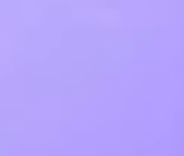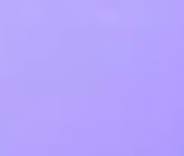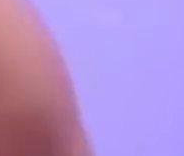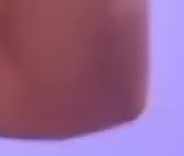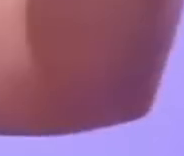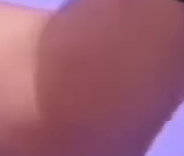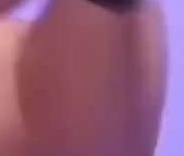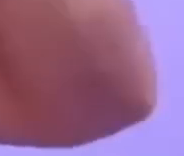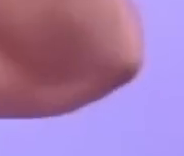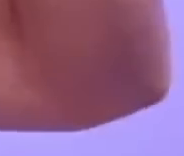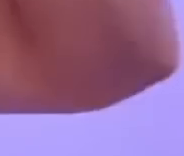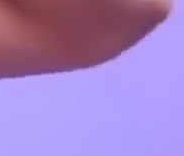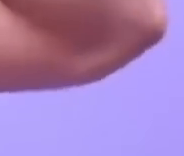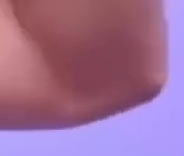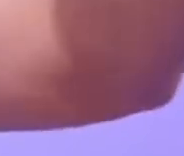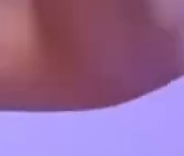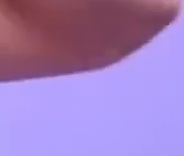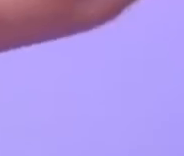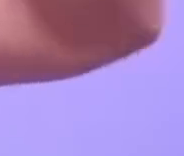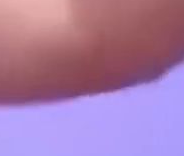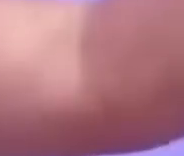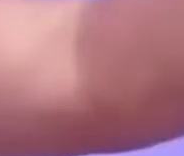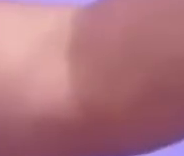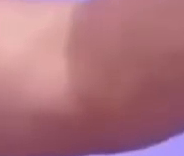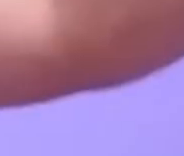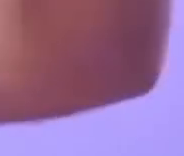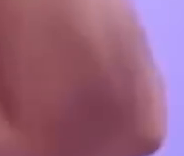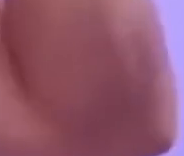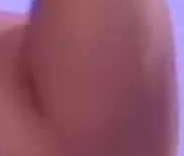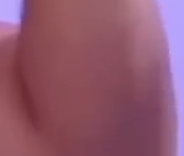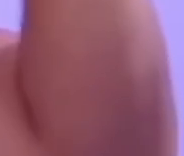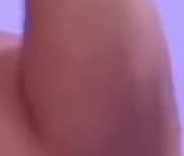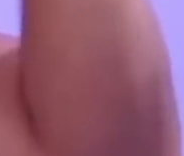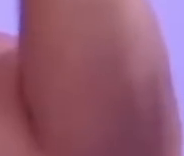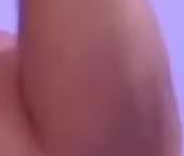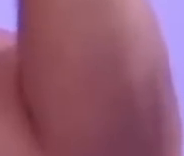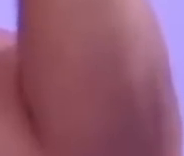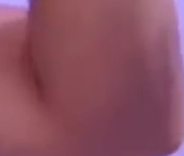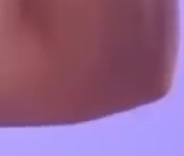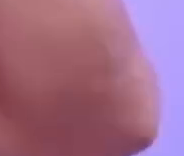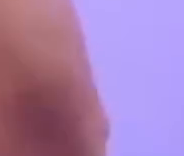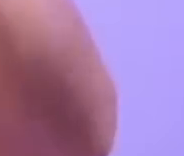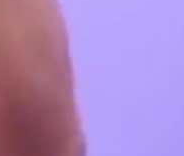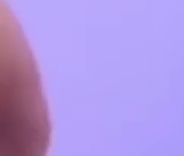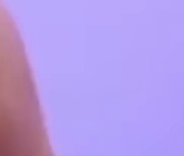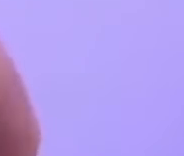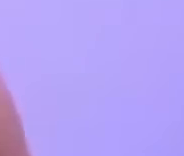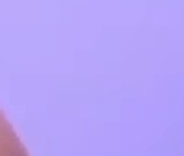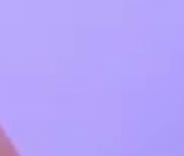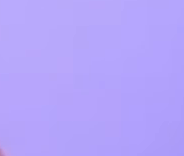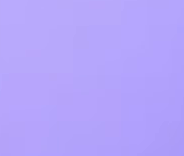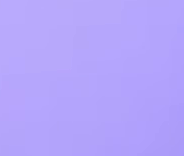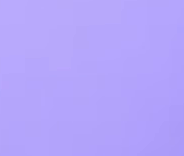sé qué de la de los padres fundadores de las escuelas de pensamiento de Libre Mercado escucha marrero y después tú y yo vamos a hablar aquí